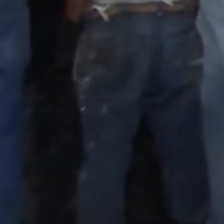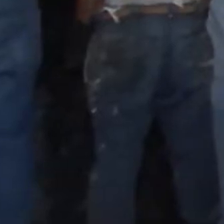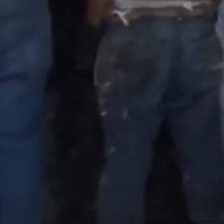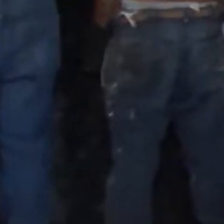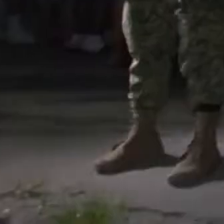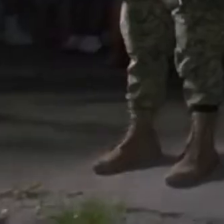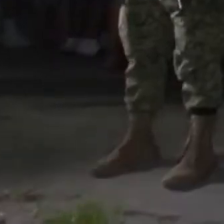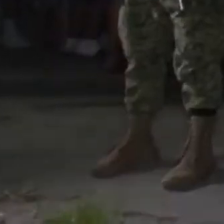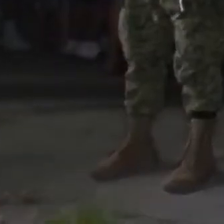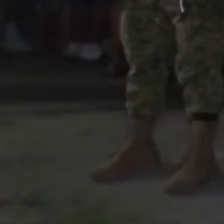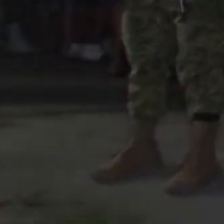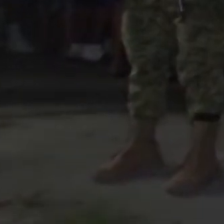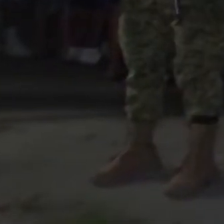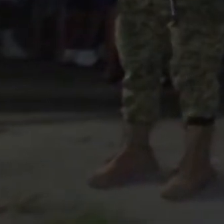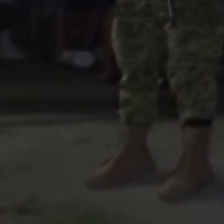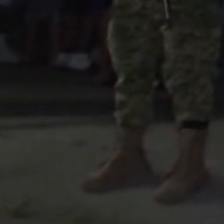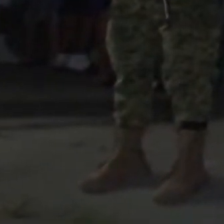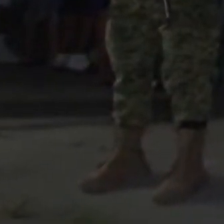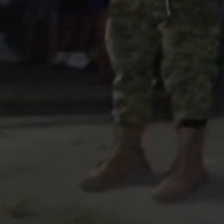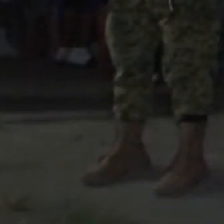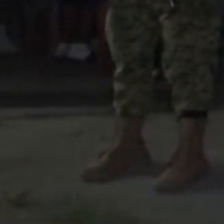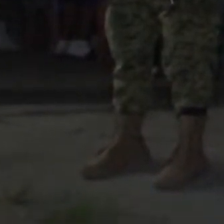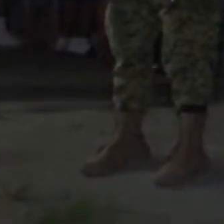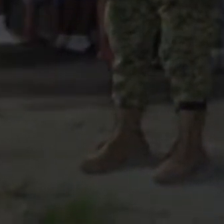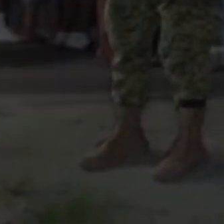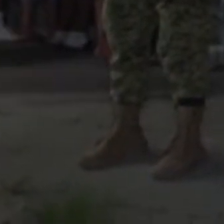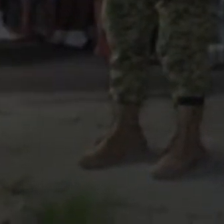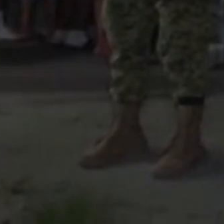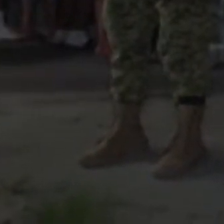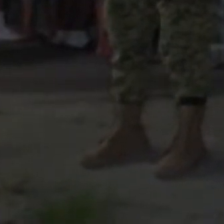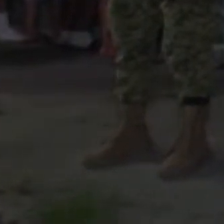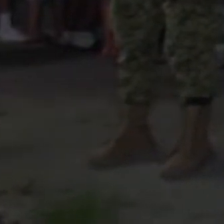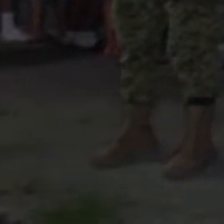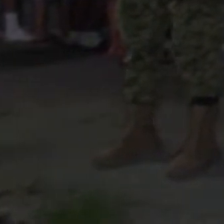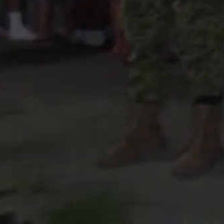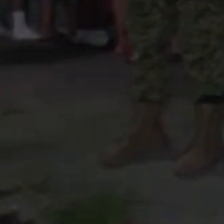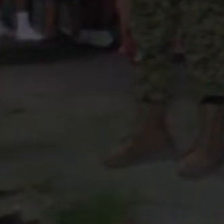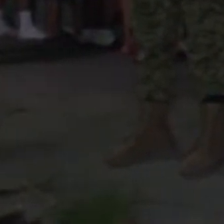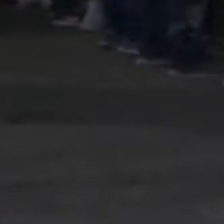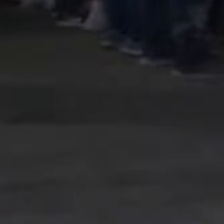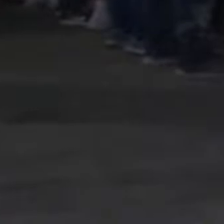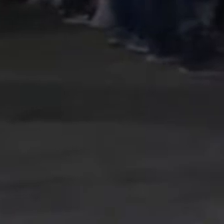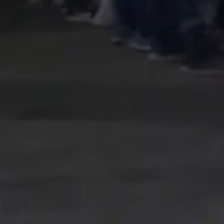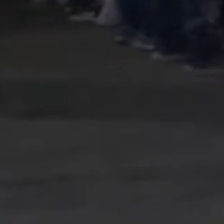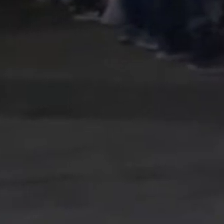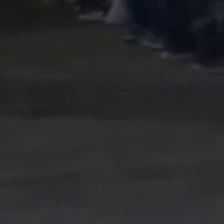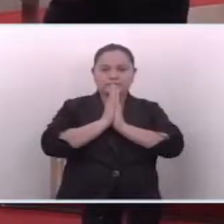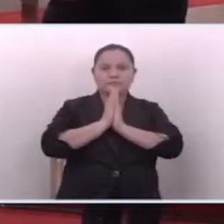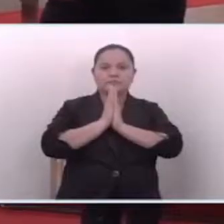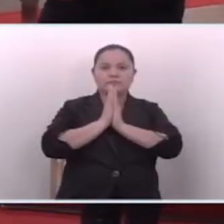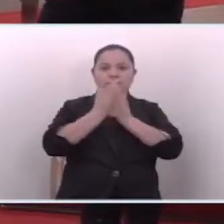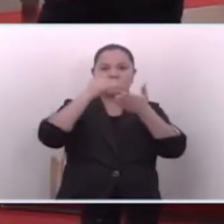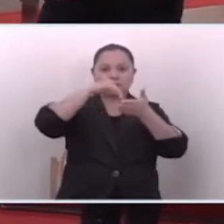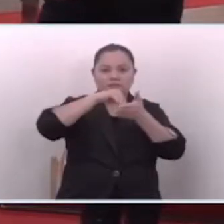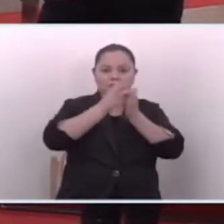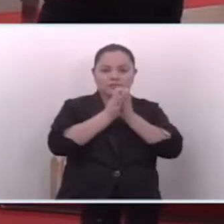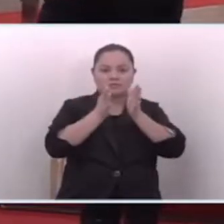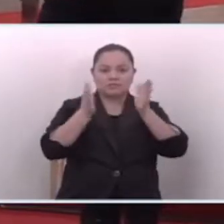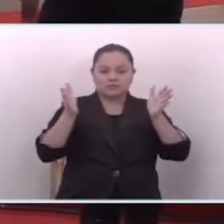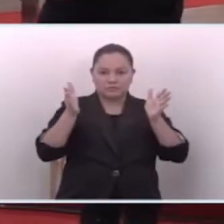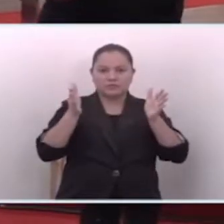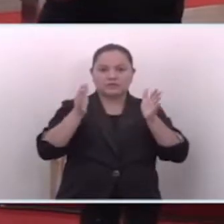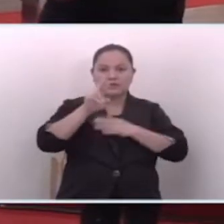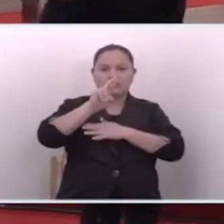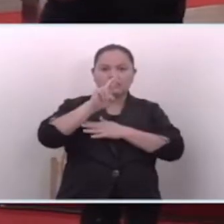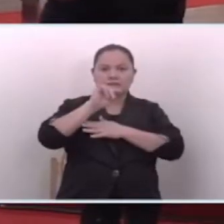campamentos, incautado armas, vehículos, dinero y droga. Esta sería la tercera extensión aprobada al régimen